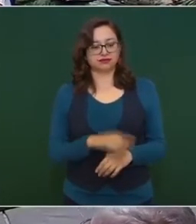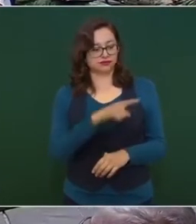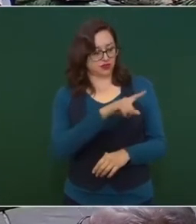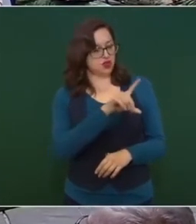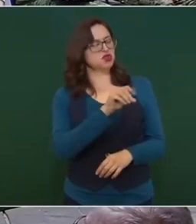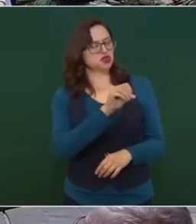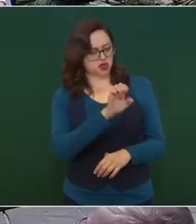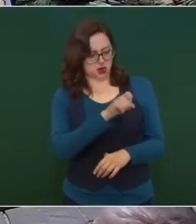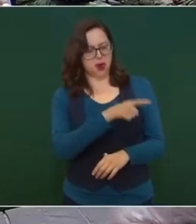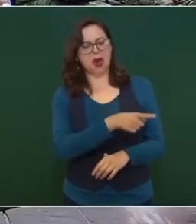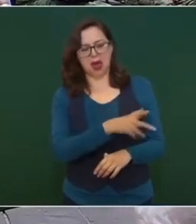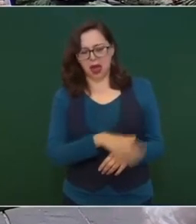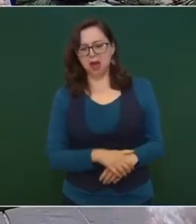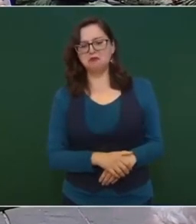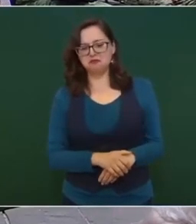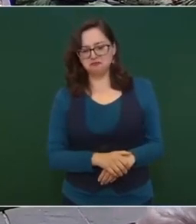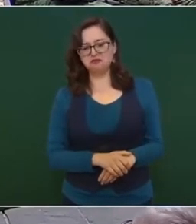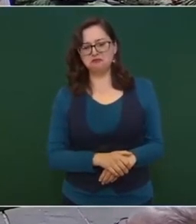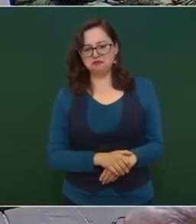Zoé,